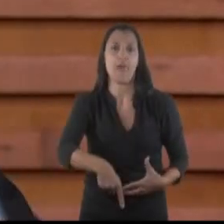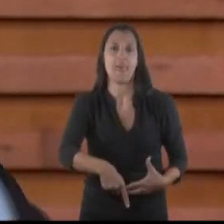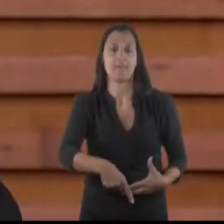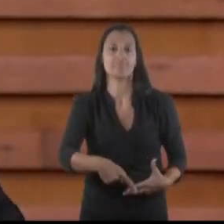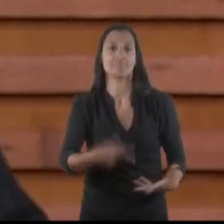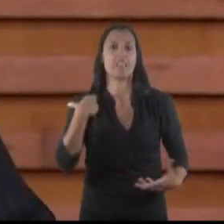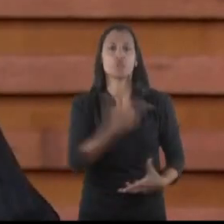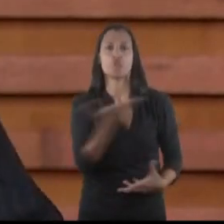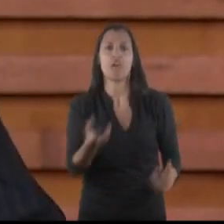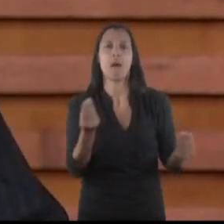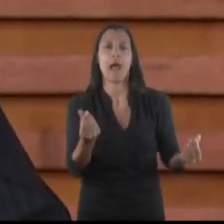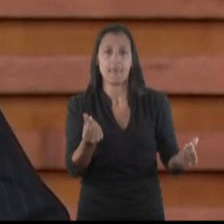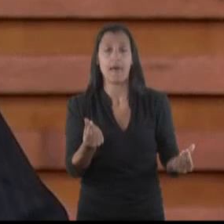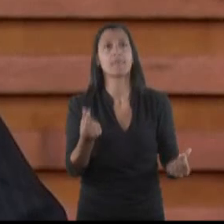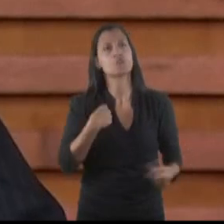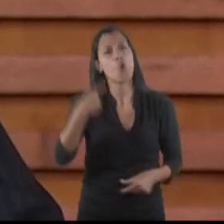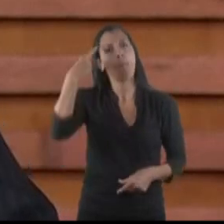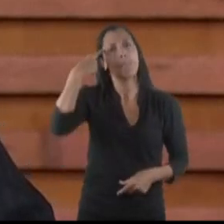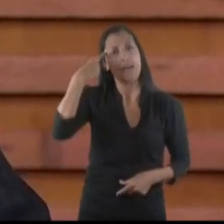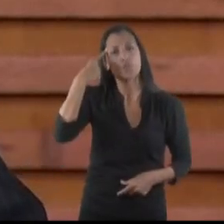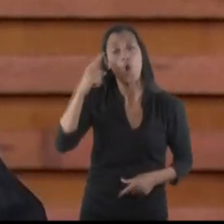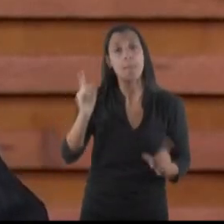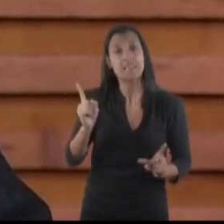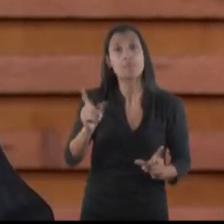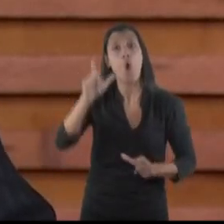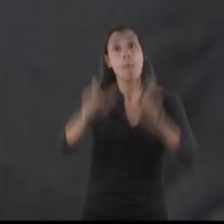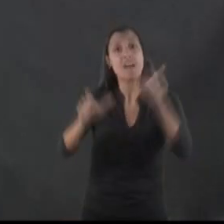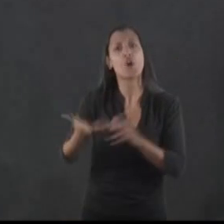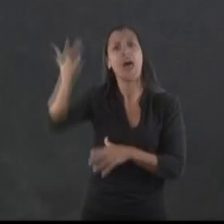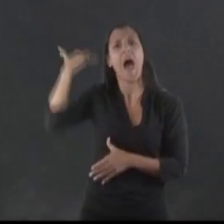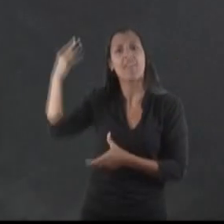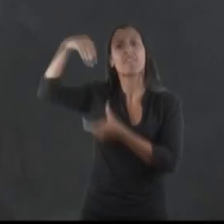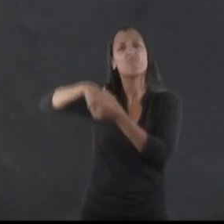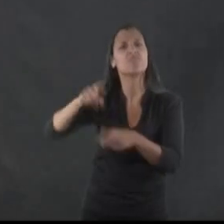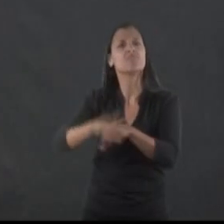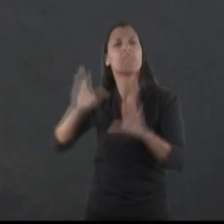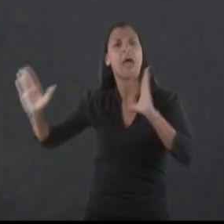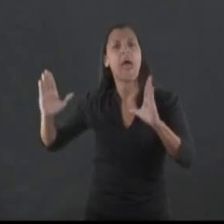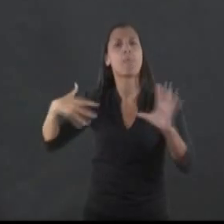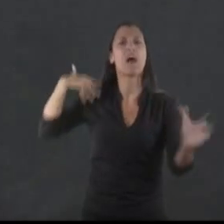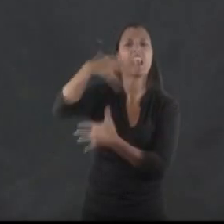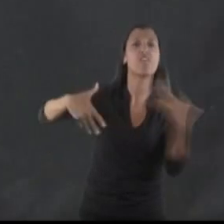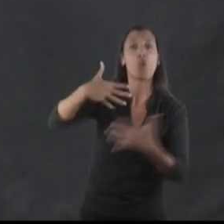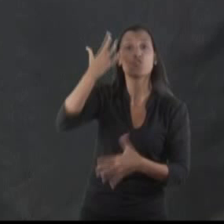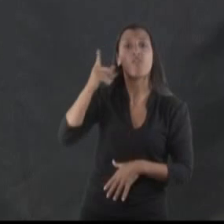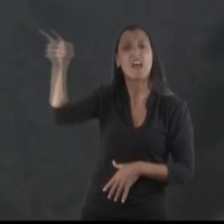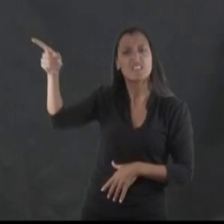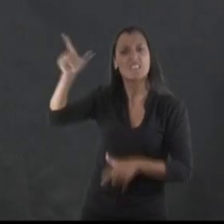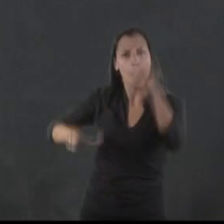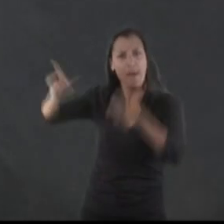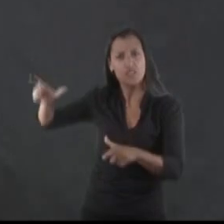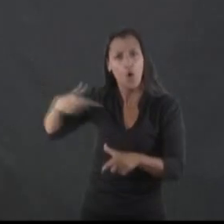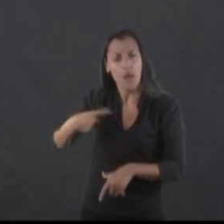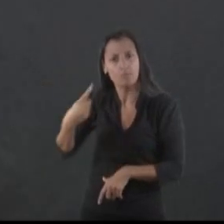Nosotros, siempre me pregunto yo si los que protagonizaron la Revolución Francesa se habrán dado cuenta que en ese momento estaban cambiando una